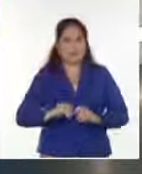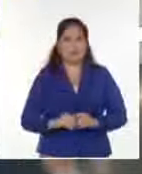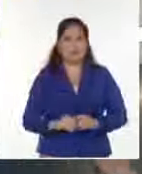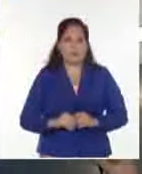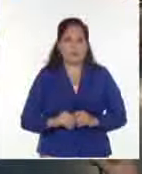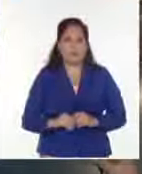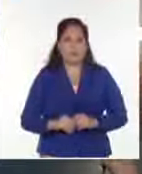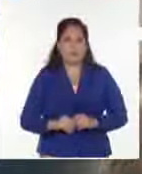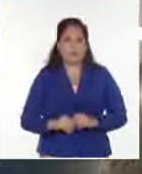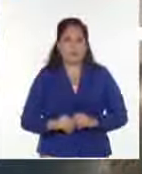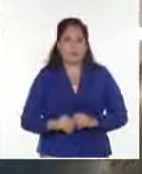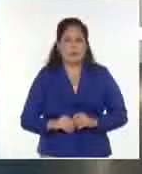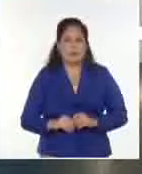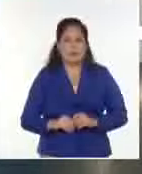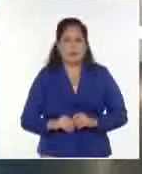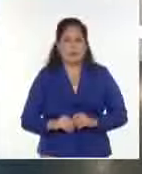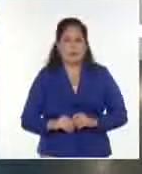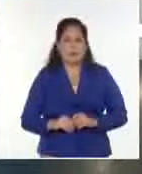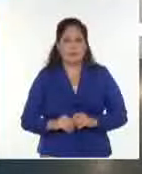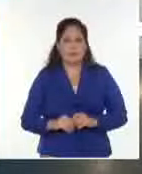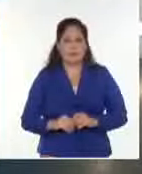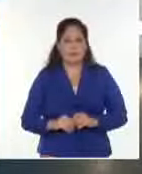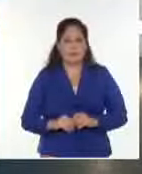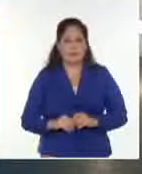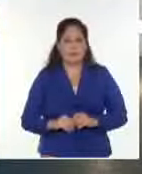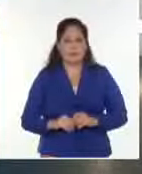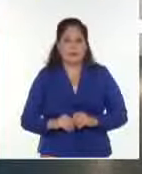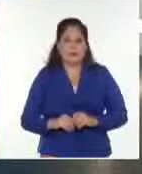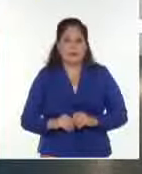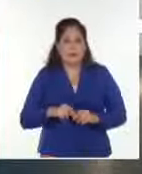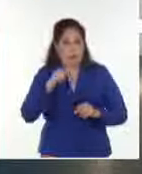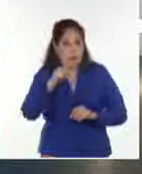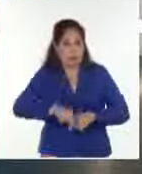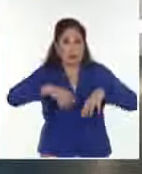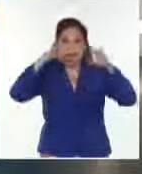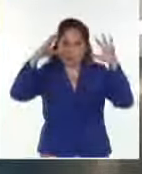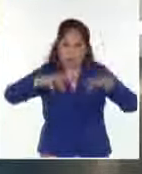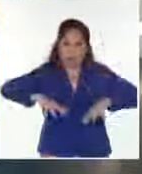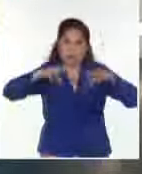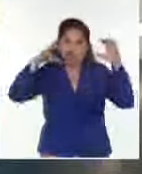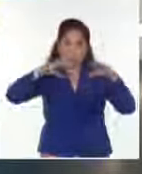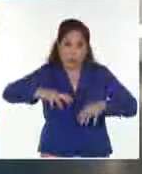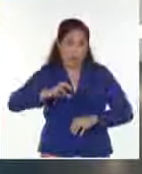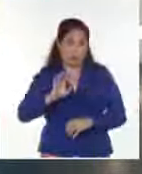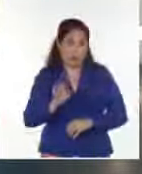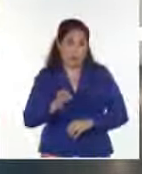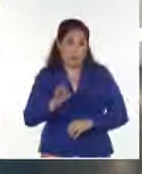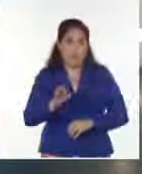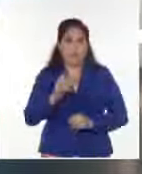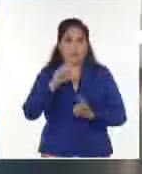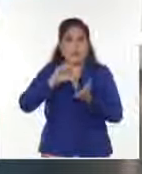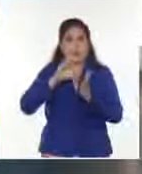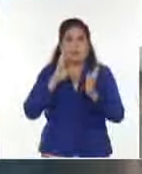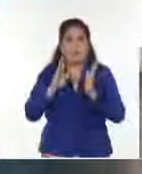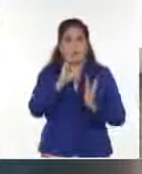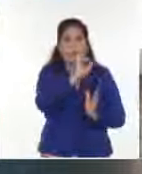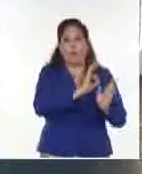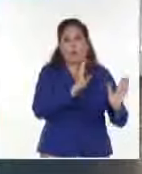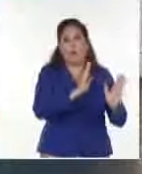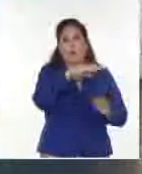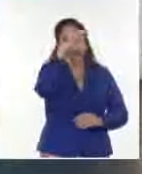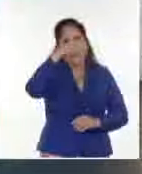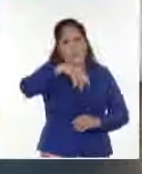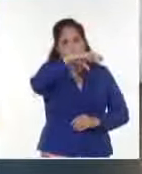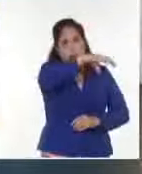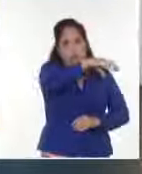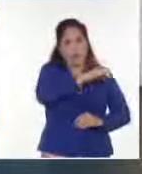Como siempre, un placer compartir con ustedes la información meteorológica. Ha llovido en las últimas jornadas en las regiones central y oriental del país. El mayor